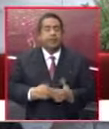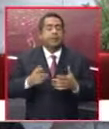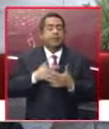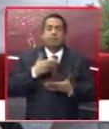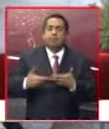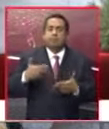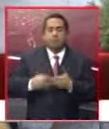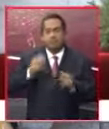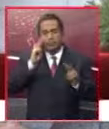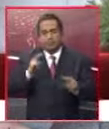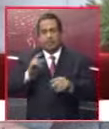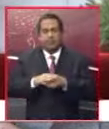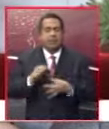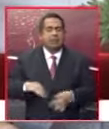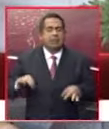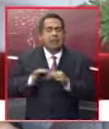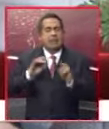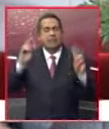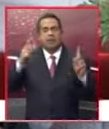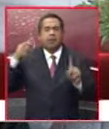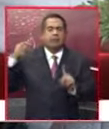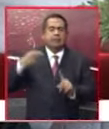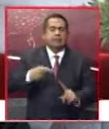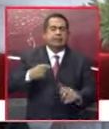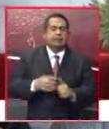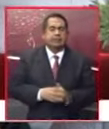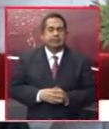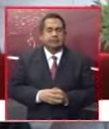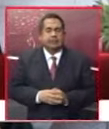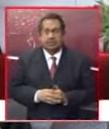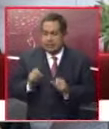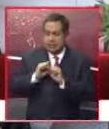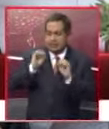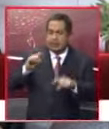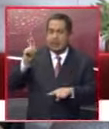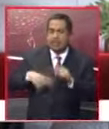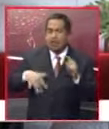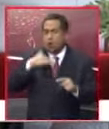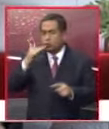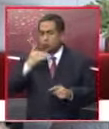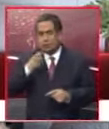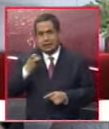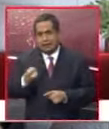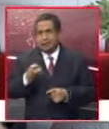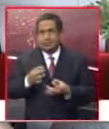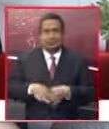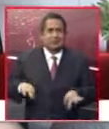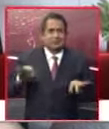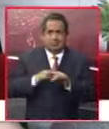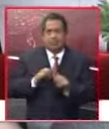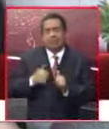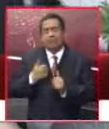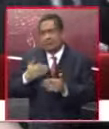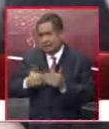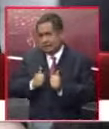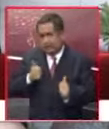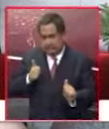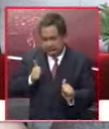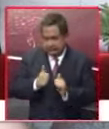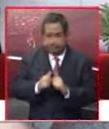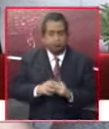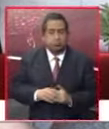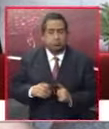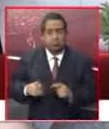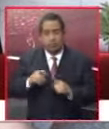atención particularmente en el tema del sistema anticorrupción, que es uno de los rezagos pendientes que tenemos. La